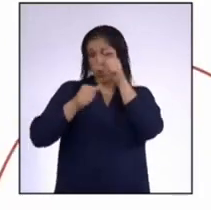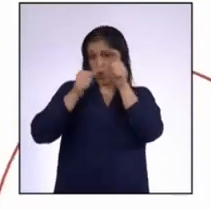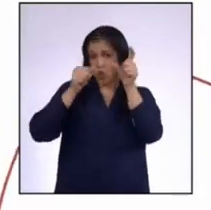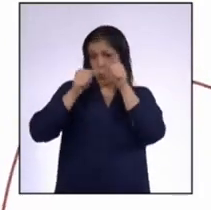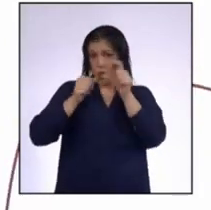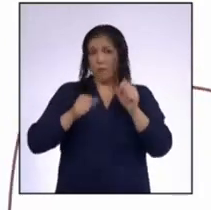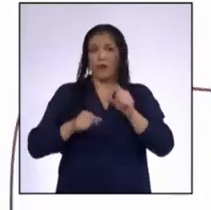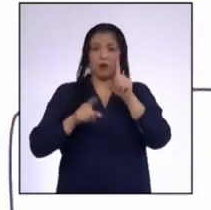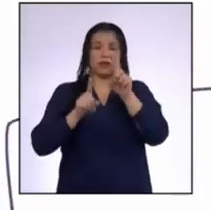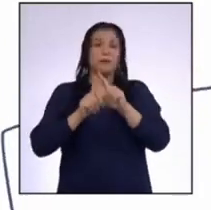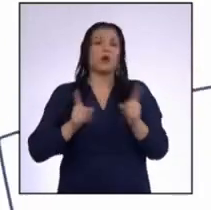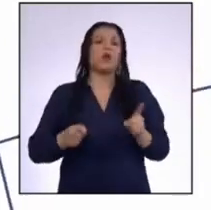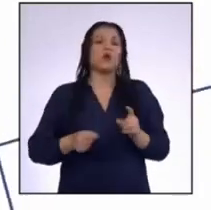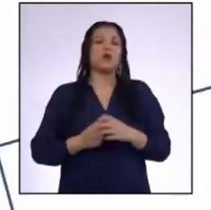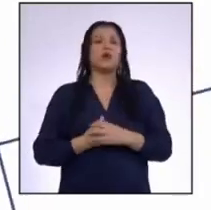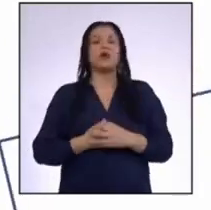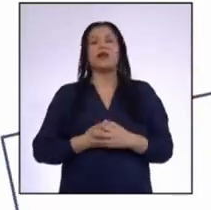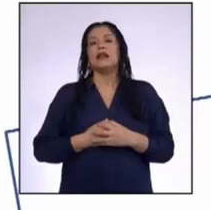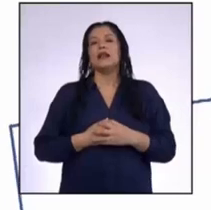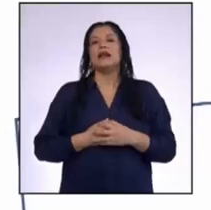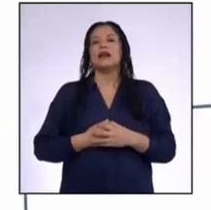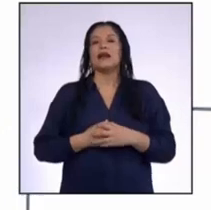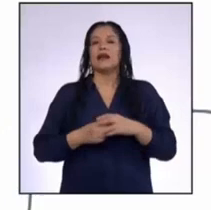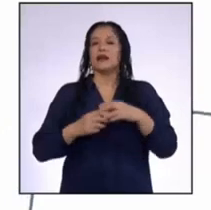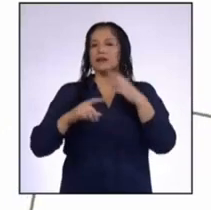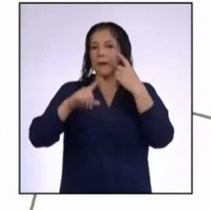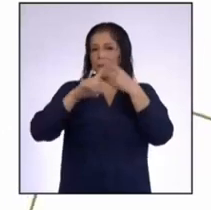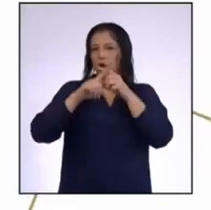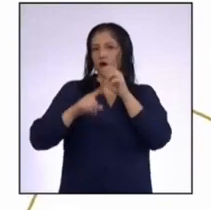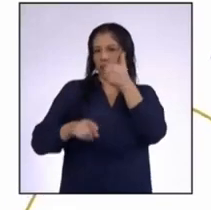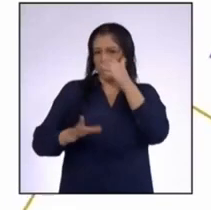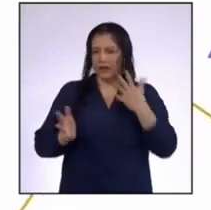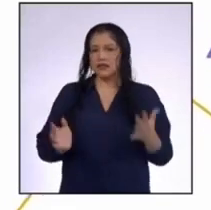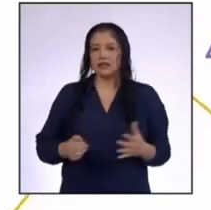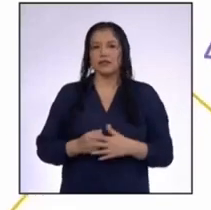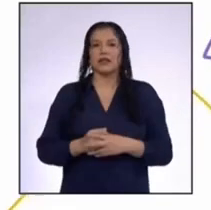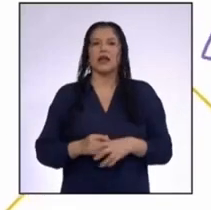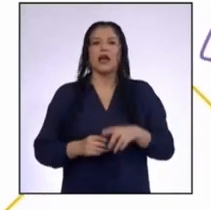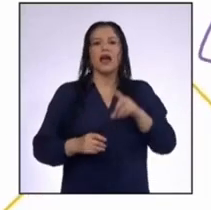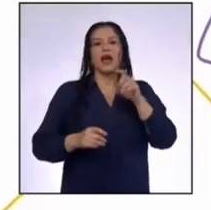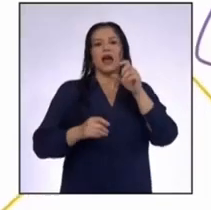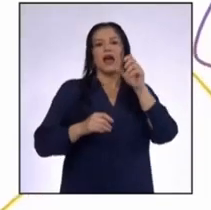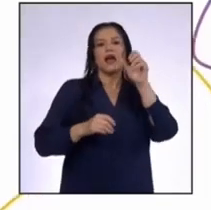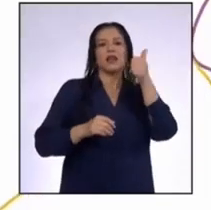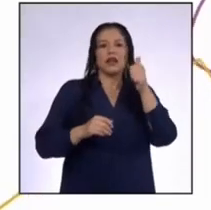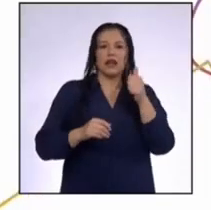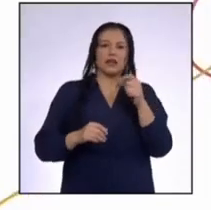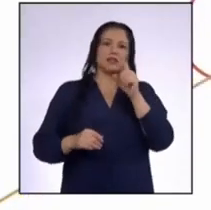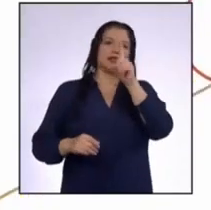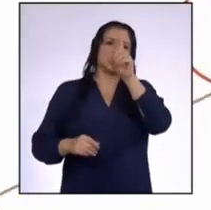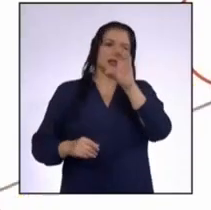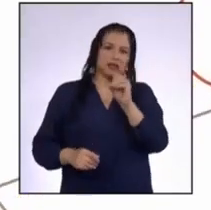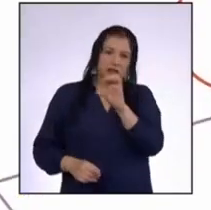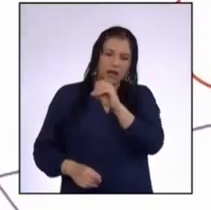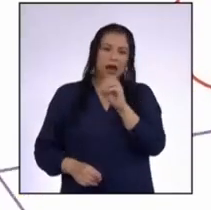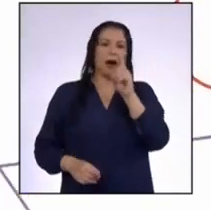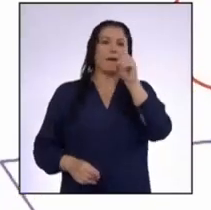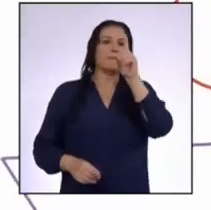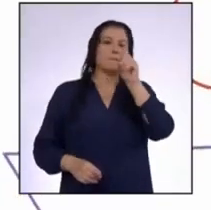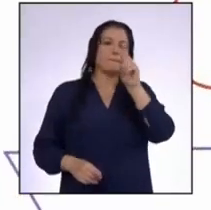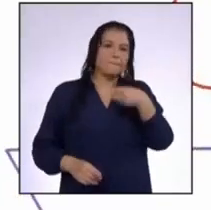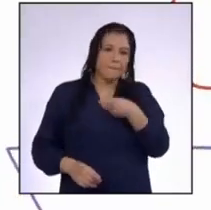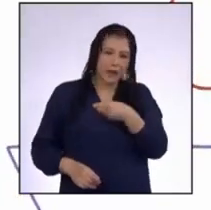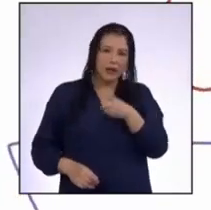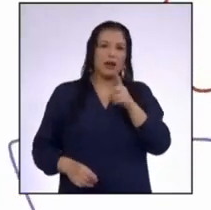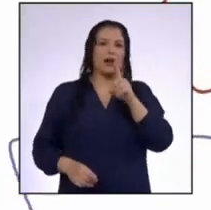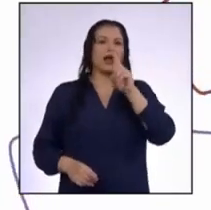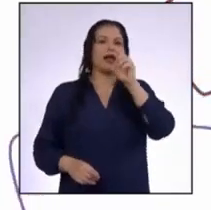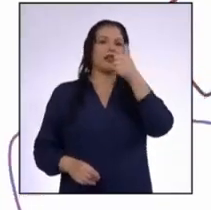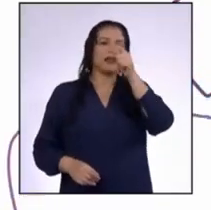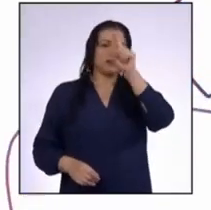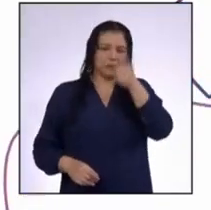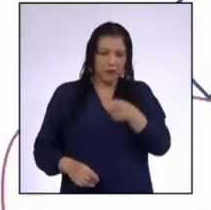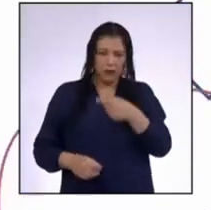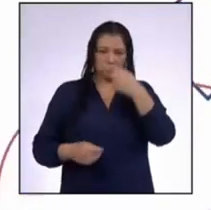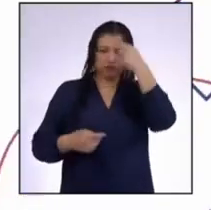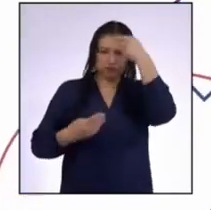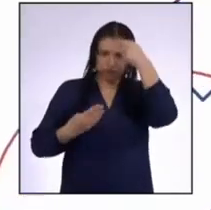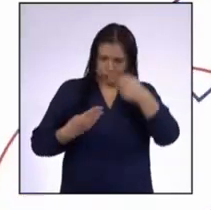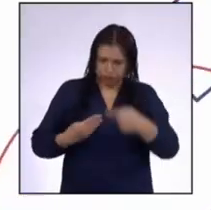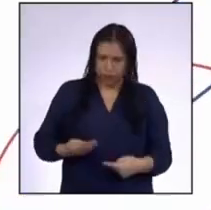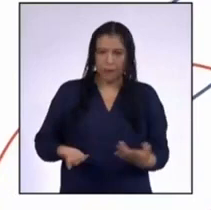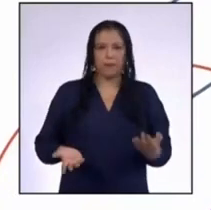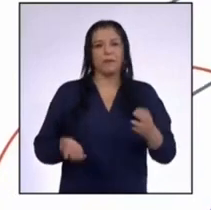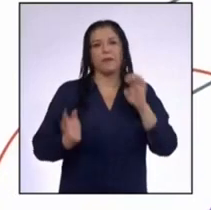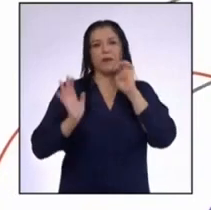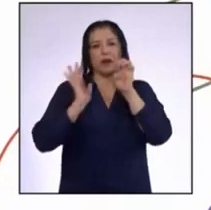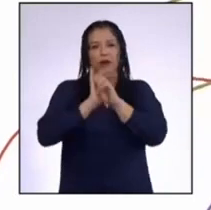un denominador que es una potencia de 10, como sería 10, 100, 1000, 10.000, etc. Por